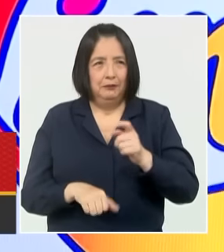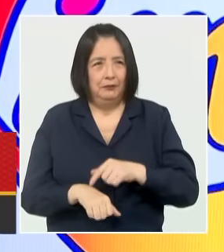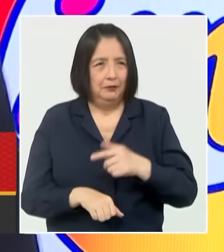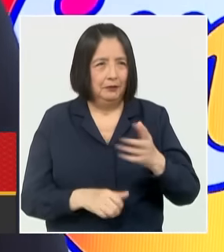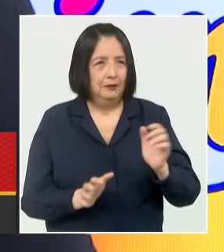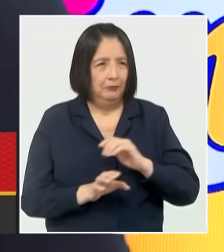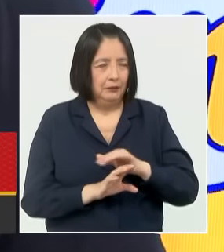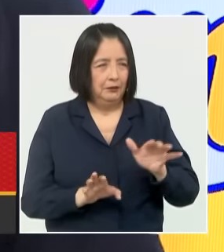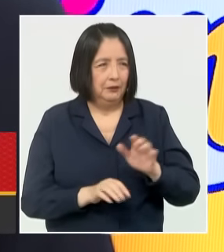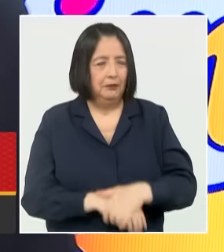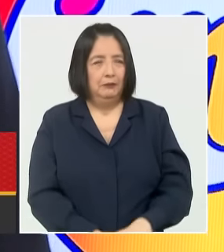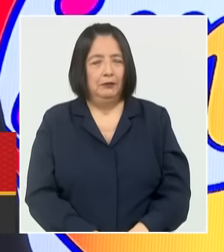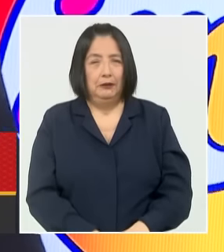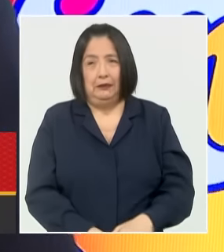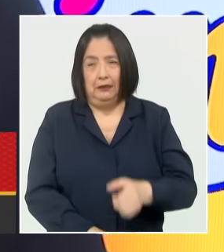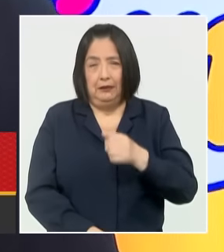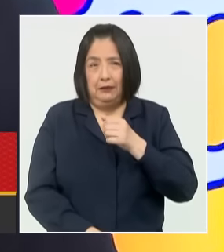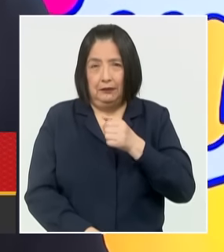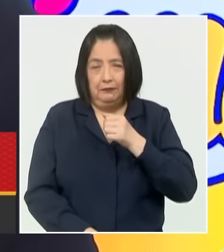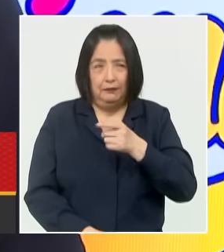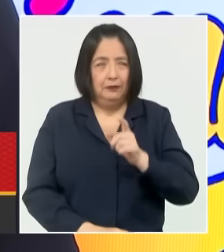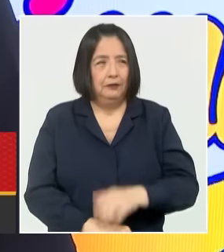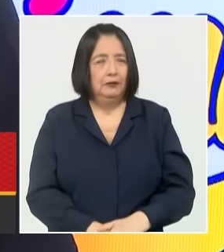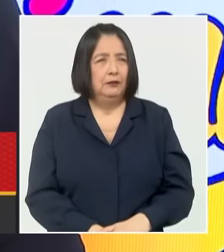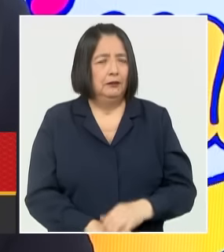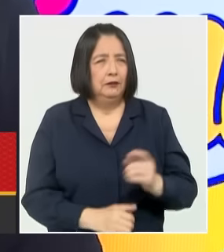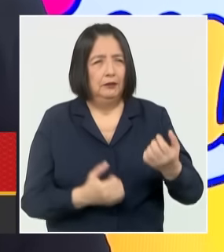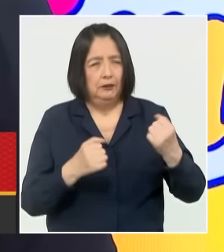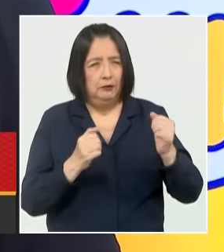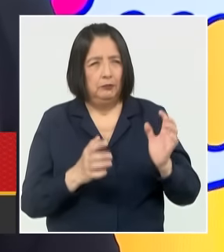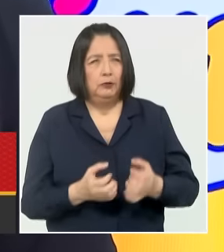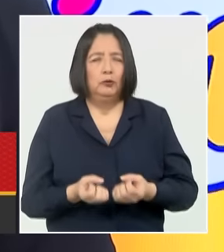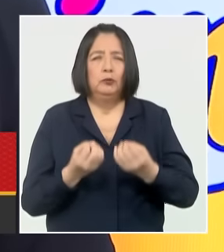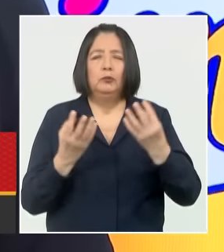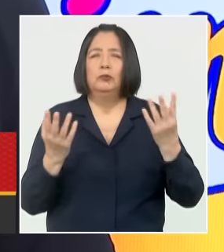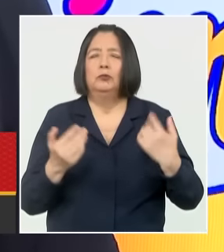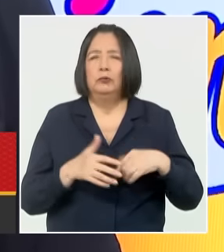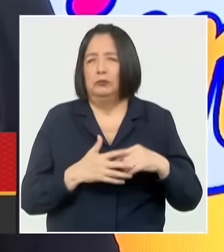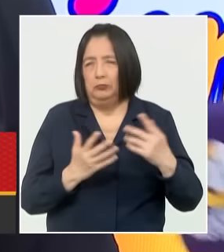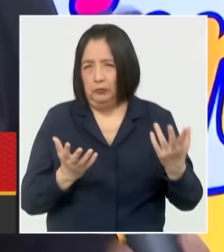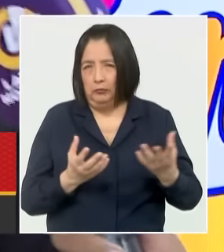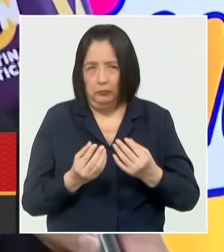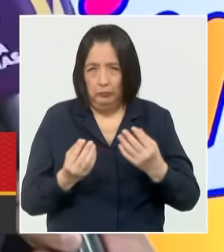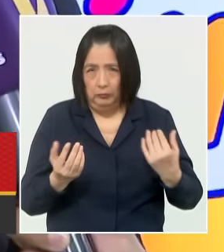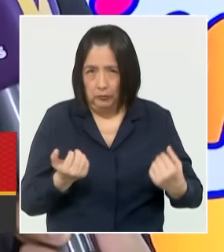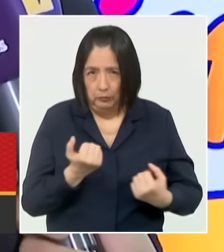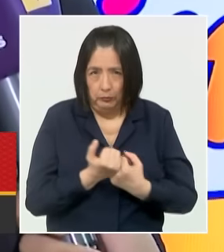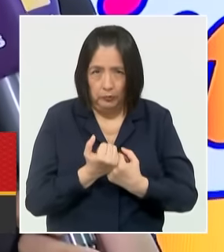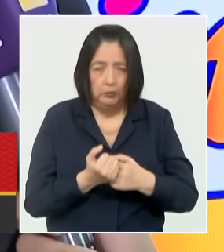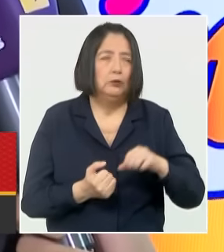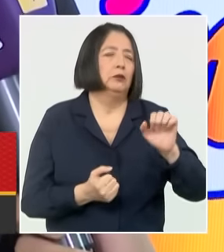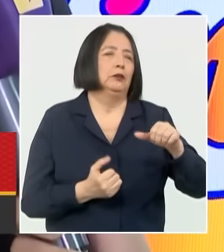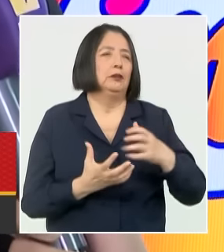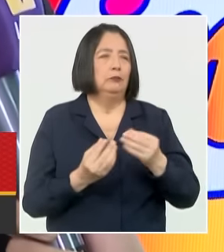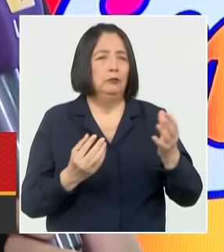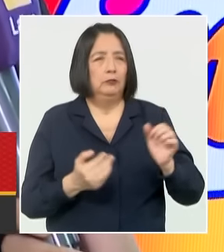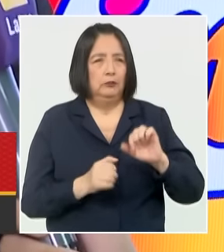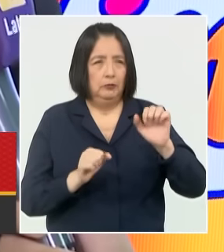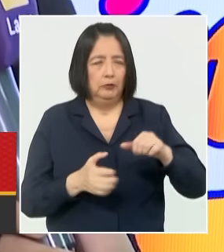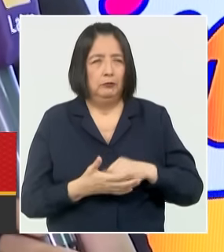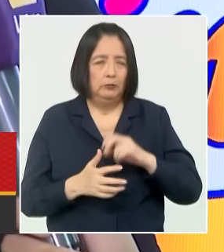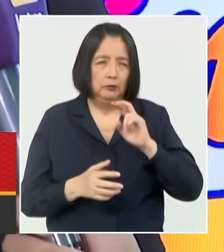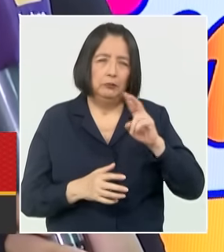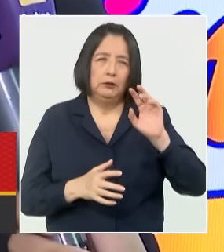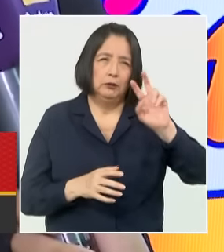cerrar nada más y darle paso a Fernando allá en el set, desde el lado deportivo, ¿cuánto suma esto? Me imagino que muchísimo. Muchísimo, ¿no? Lo pudimos vivir en